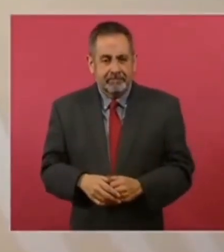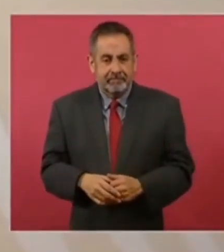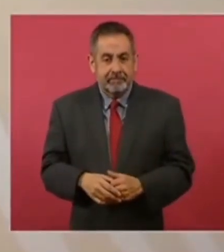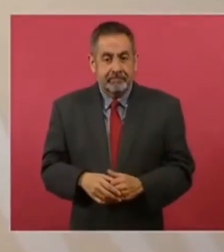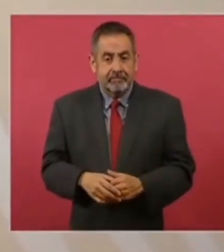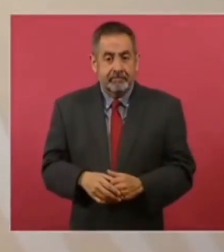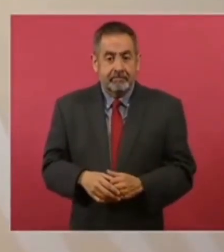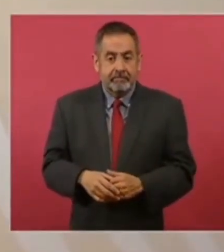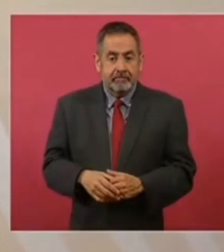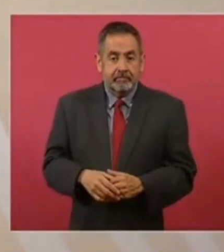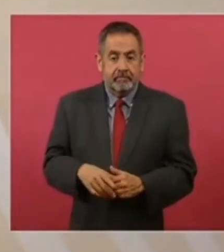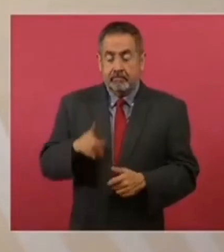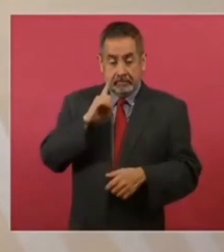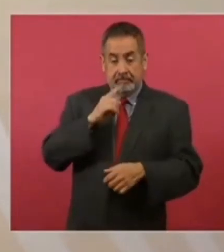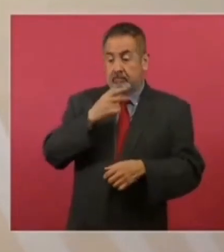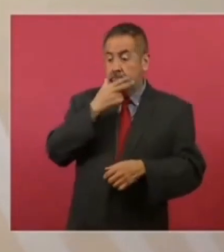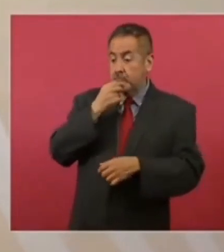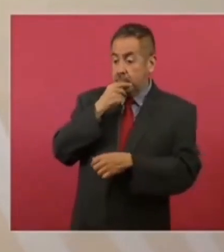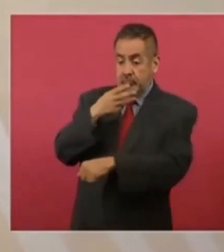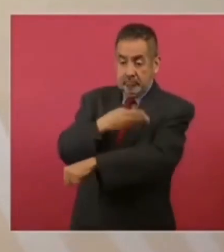llama el abuelo de